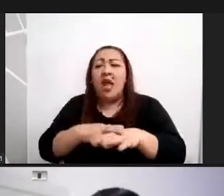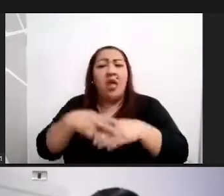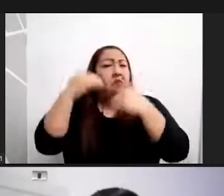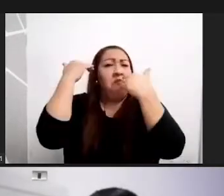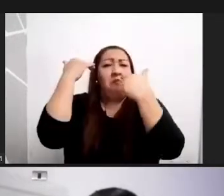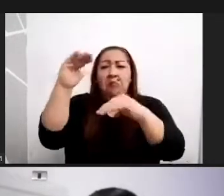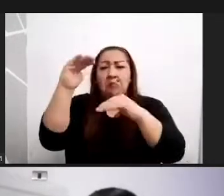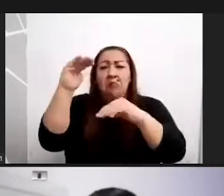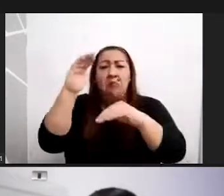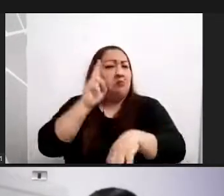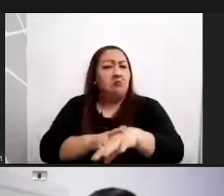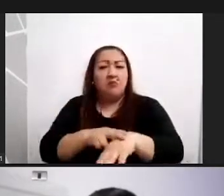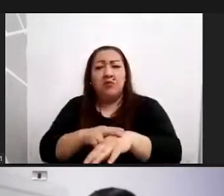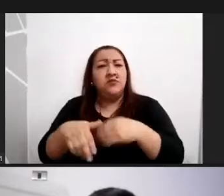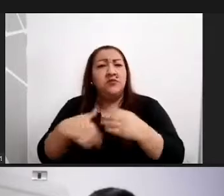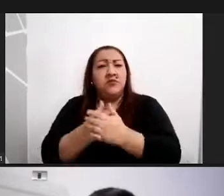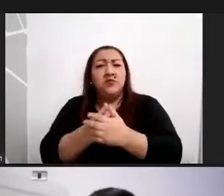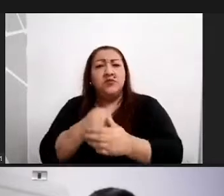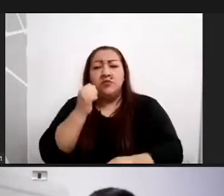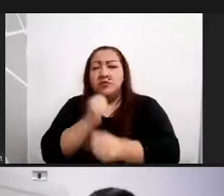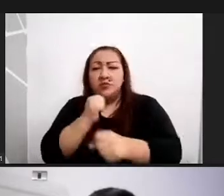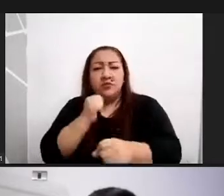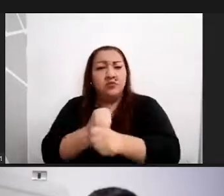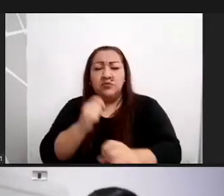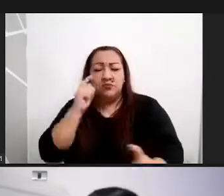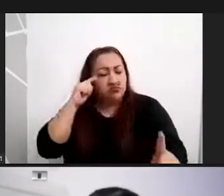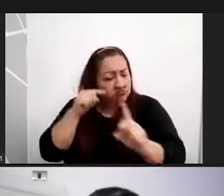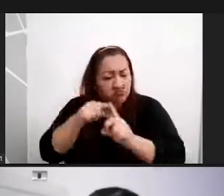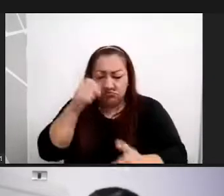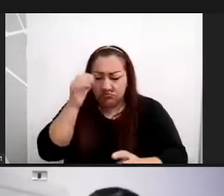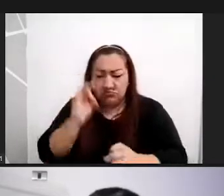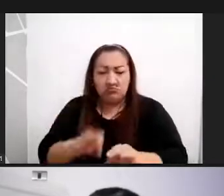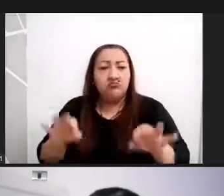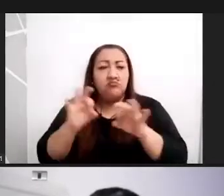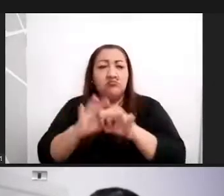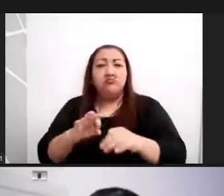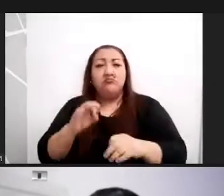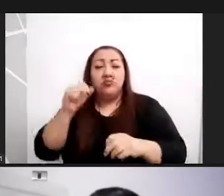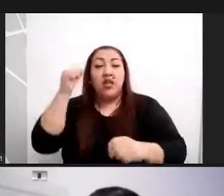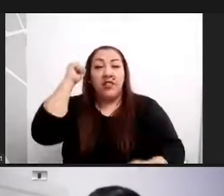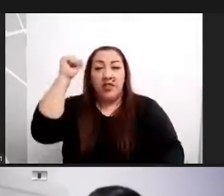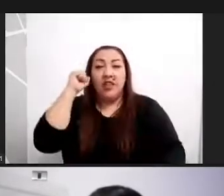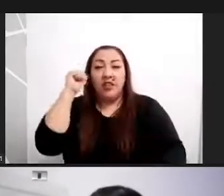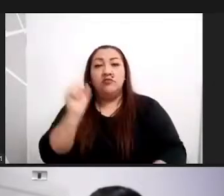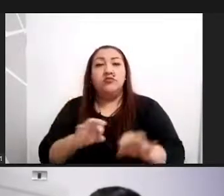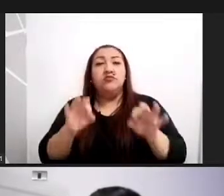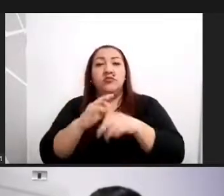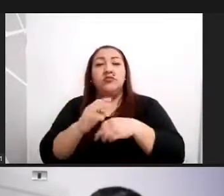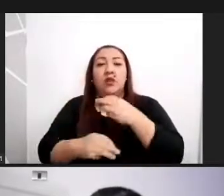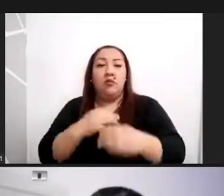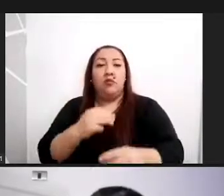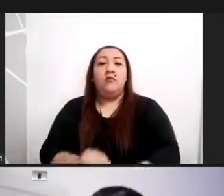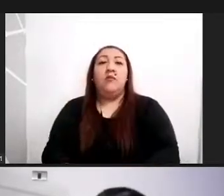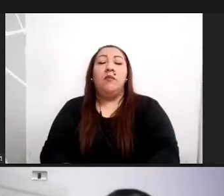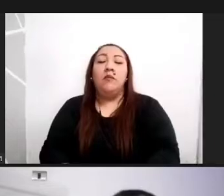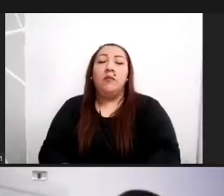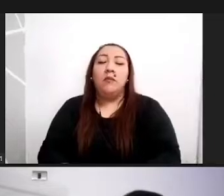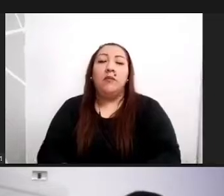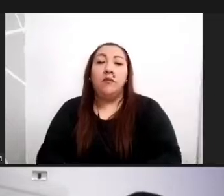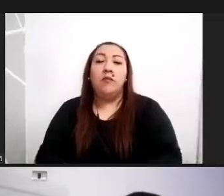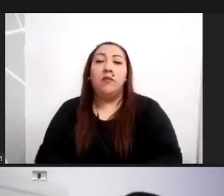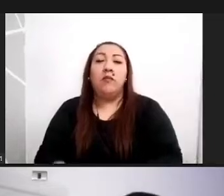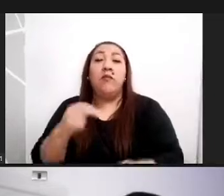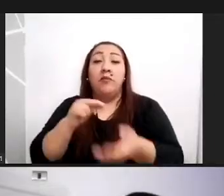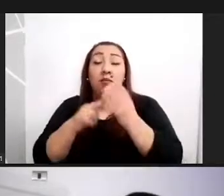del poder, en torno a la afirmación de los derechos en el mundo? Es evidente que